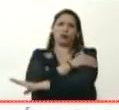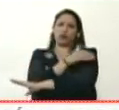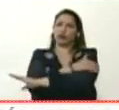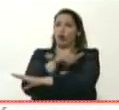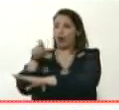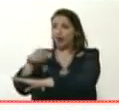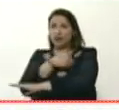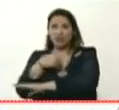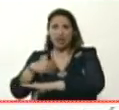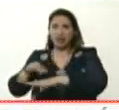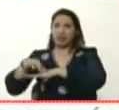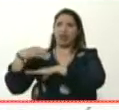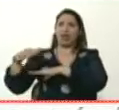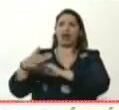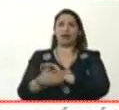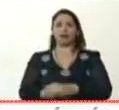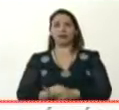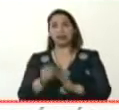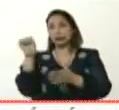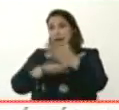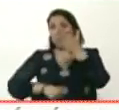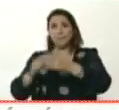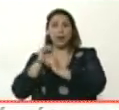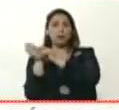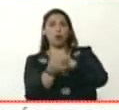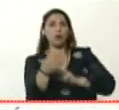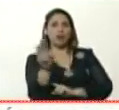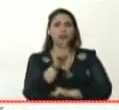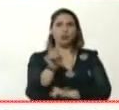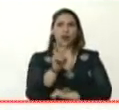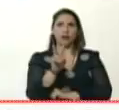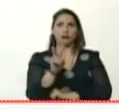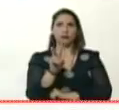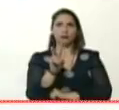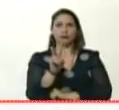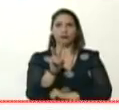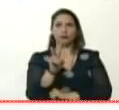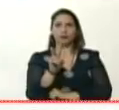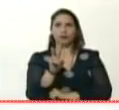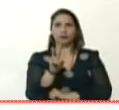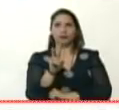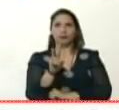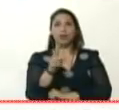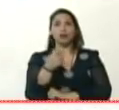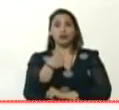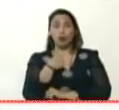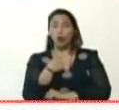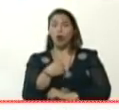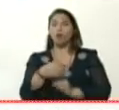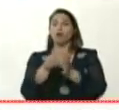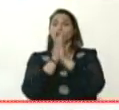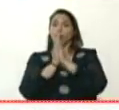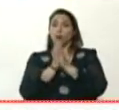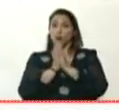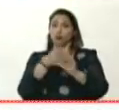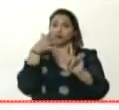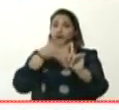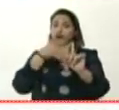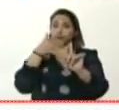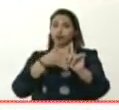Ellos están dejando, quieren dejar sin béisbol a Venezuela. Yo les recomiendo a los dueños de los equipos que se inventen